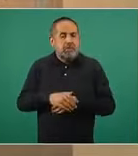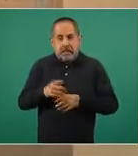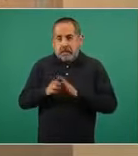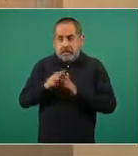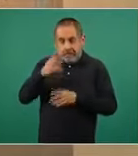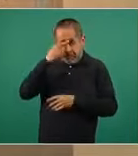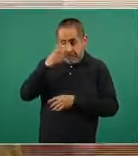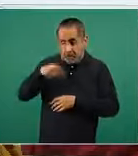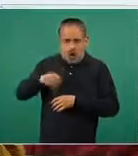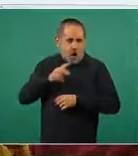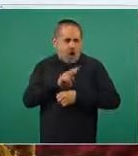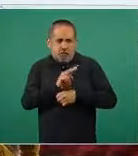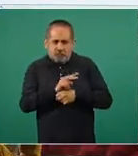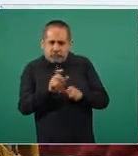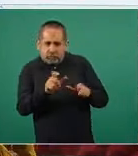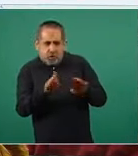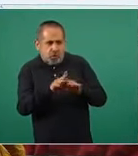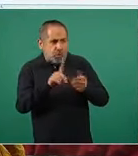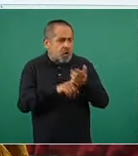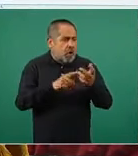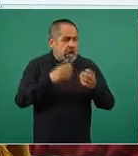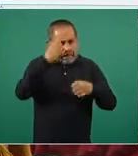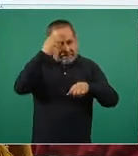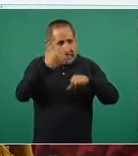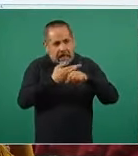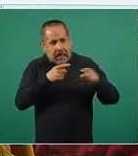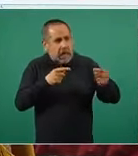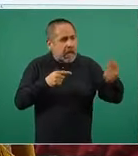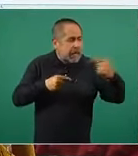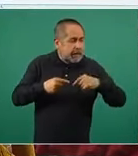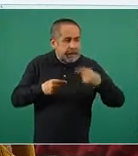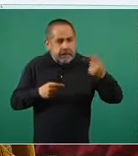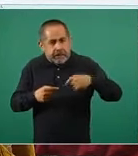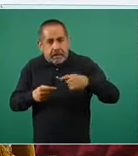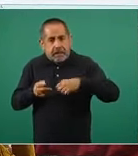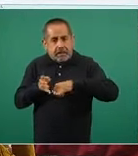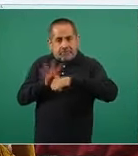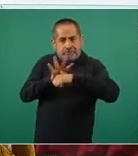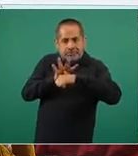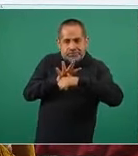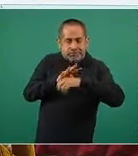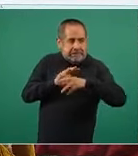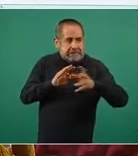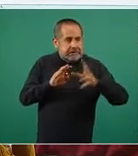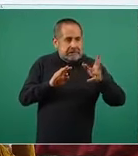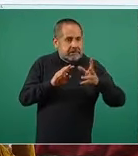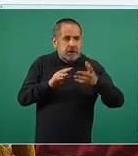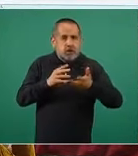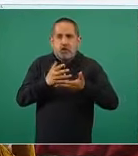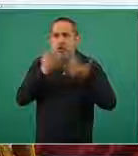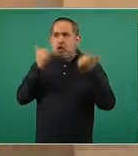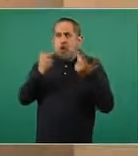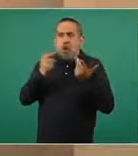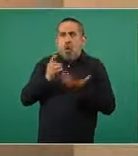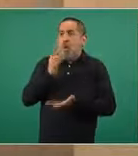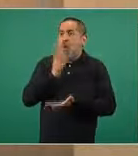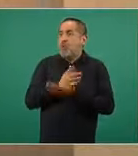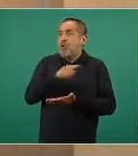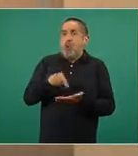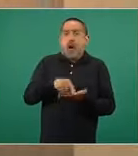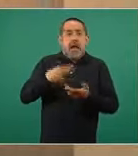muy enfocado a captar a los extranjeros, porque esta epidemia pues no estaba focalizada o no era endémica en nuestro país,